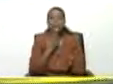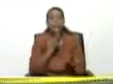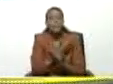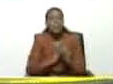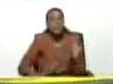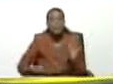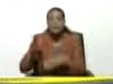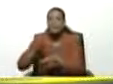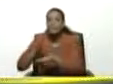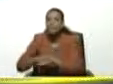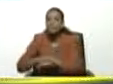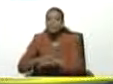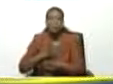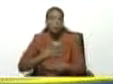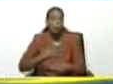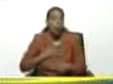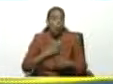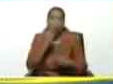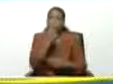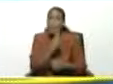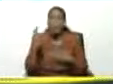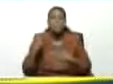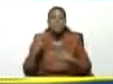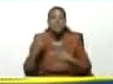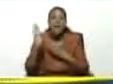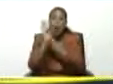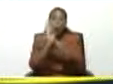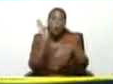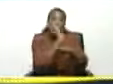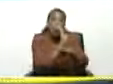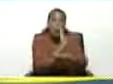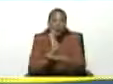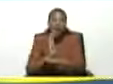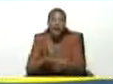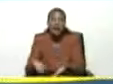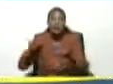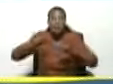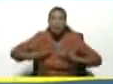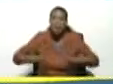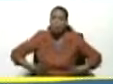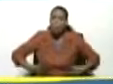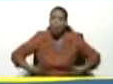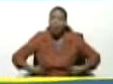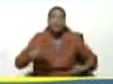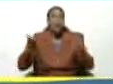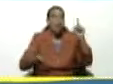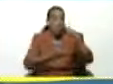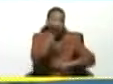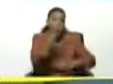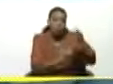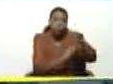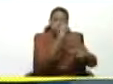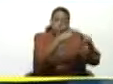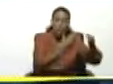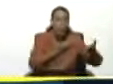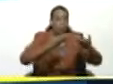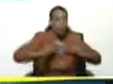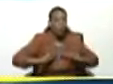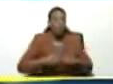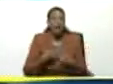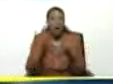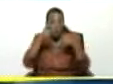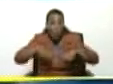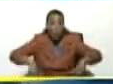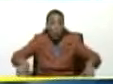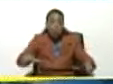presidente nos quedamos con el compromiso de cuidar lo que usted con tanto esfuerzo Ha logrado construir para nosotros y desde